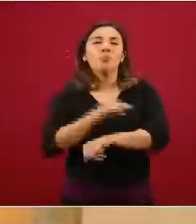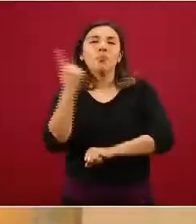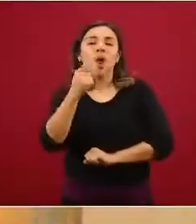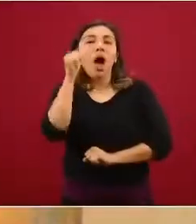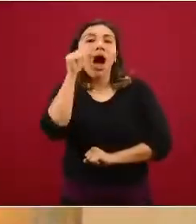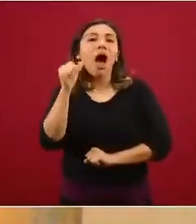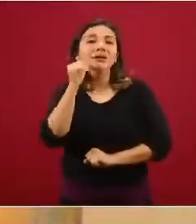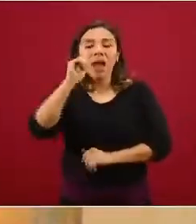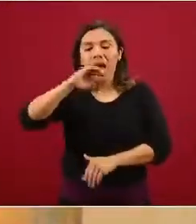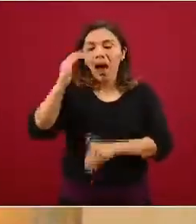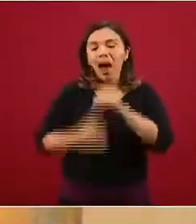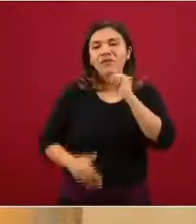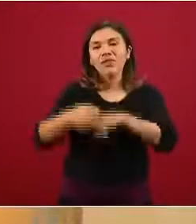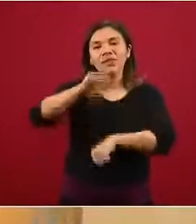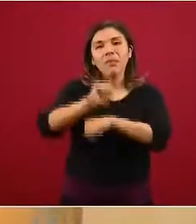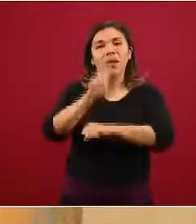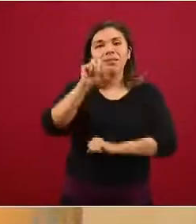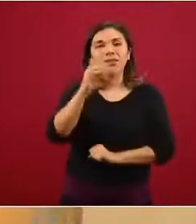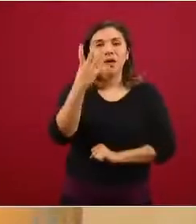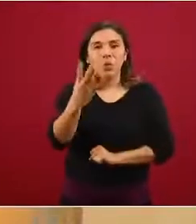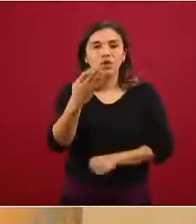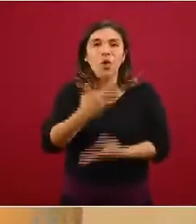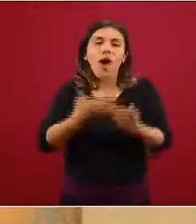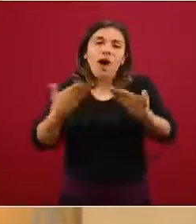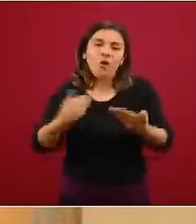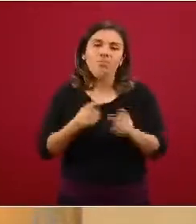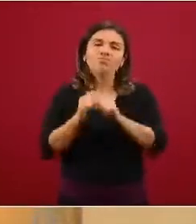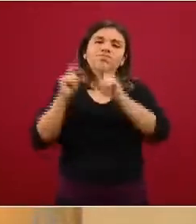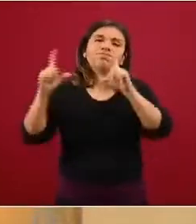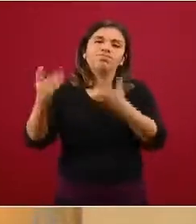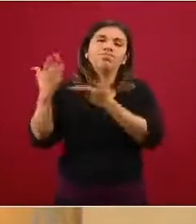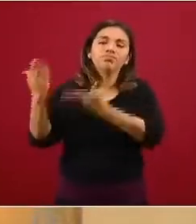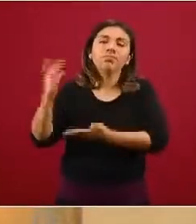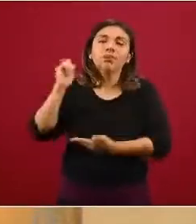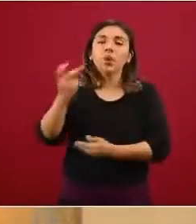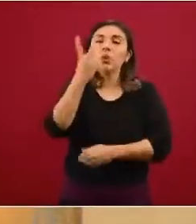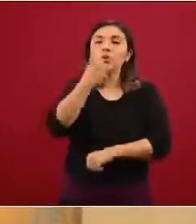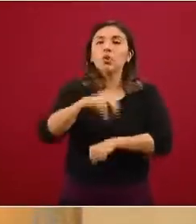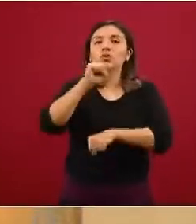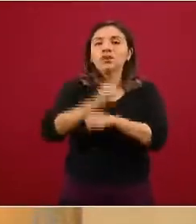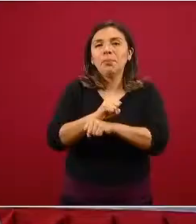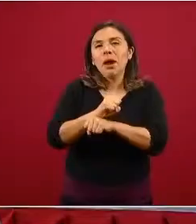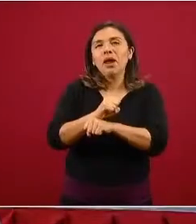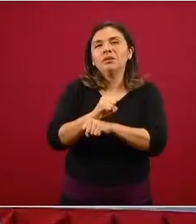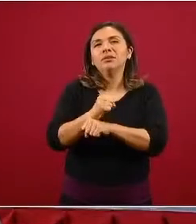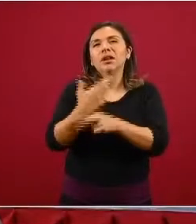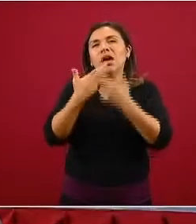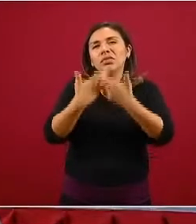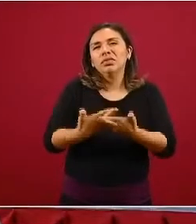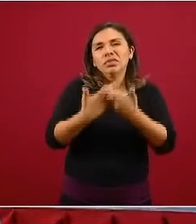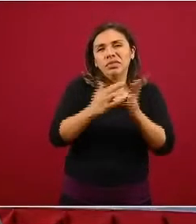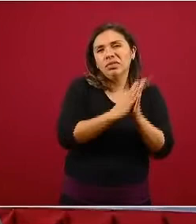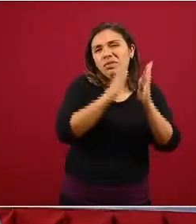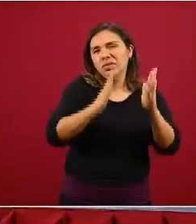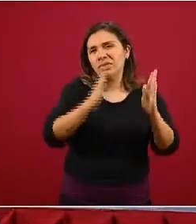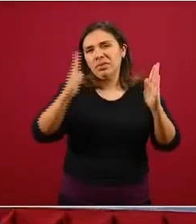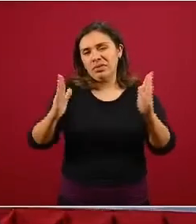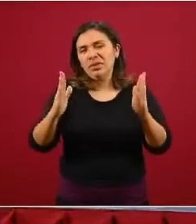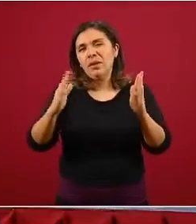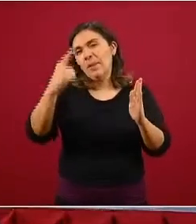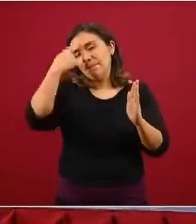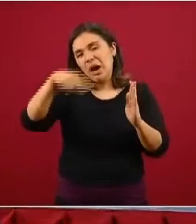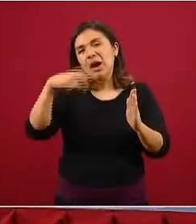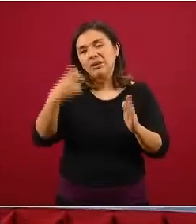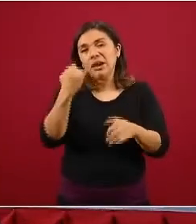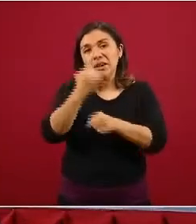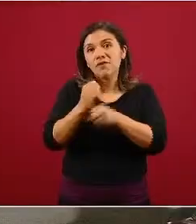que ayer culminó la 34 y estamos presentando con 2 semanas de